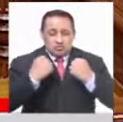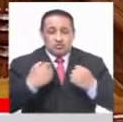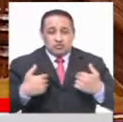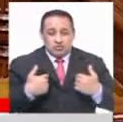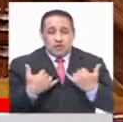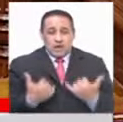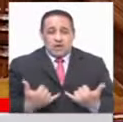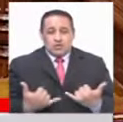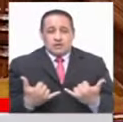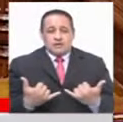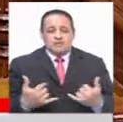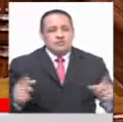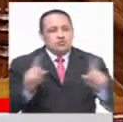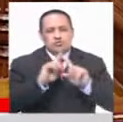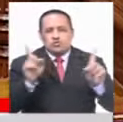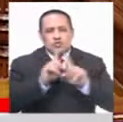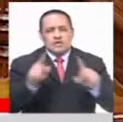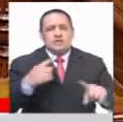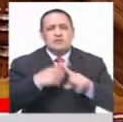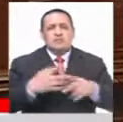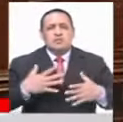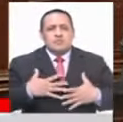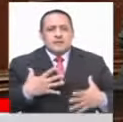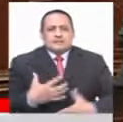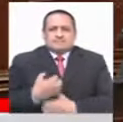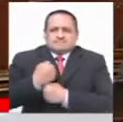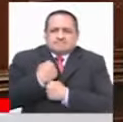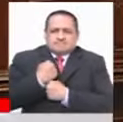ahora no es por el apego al poder,